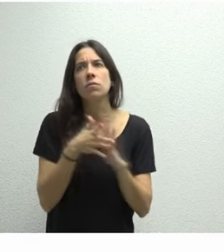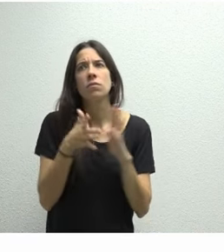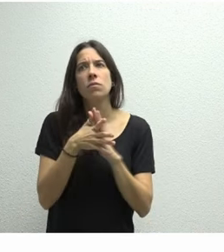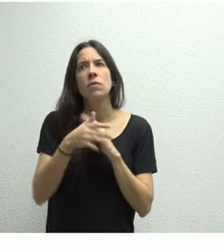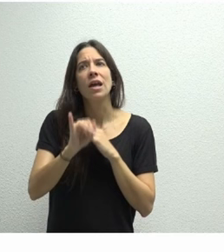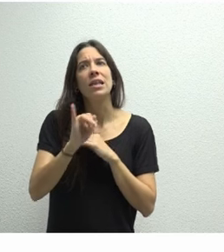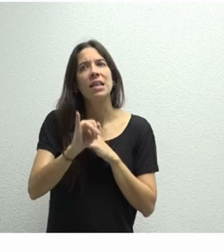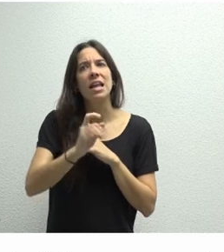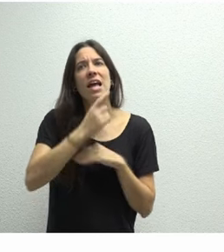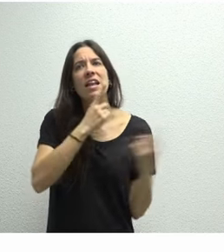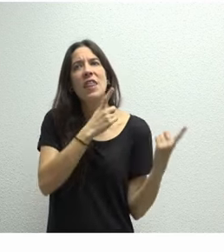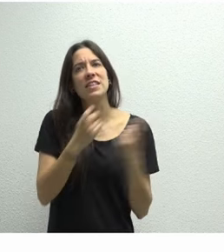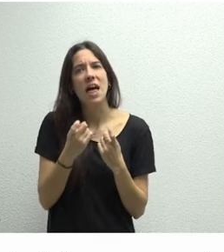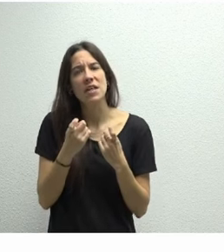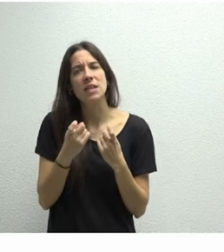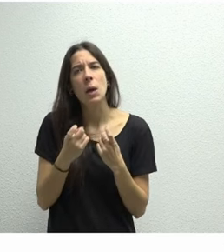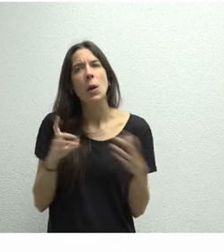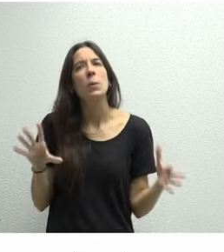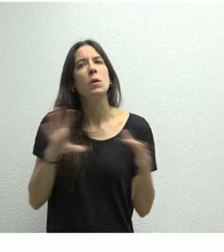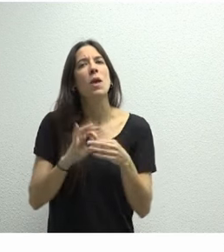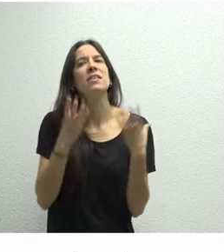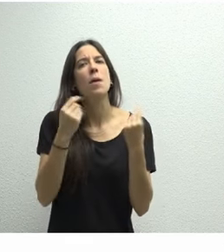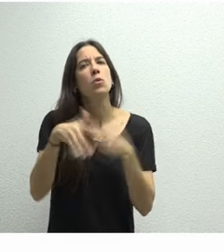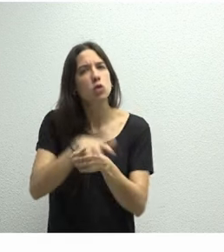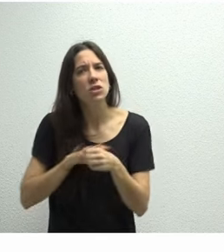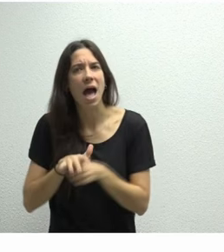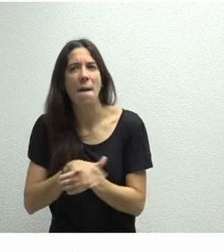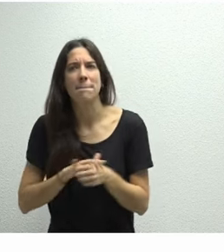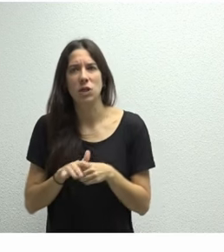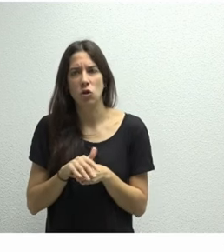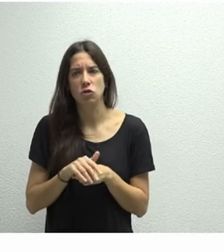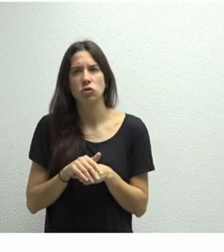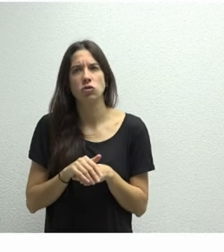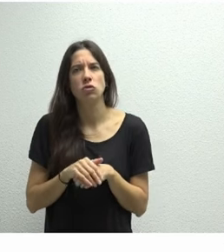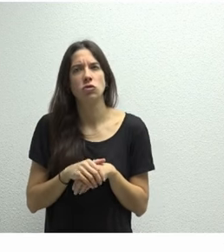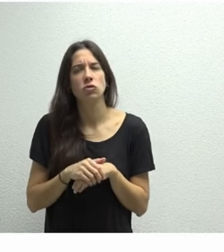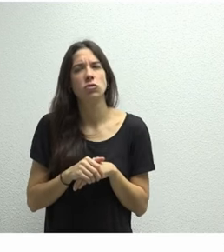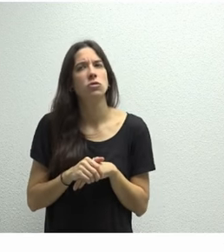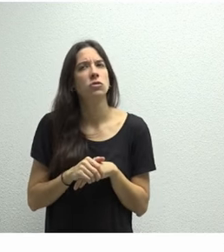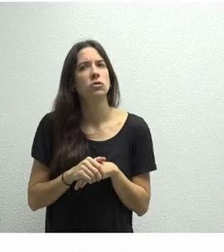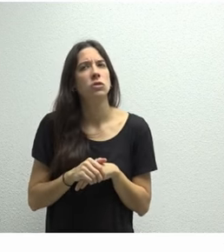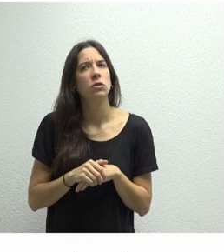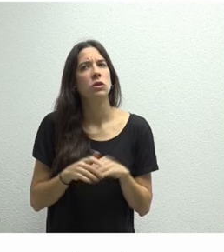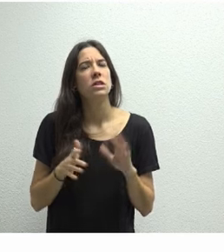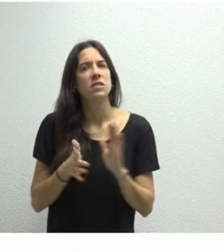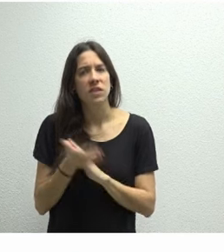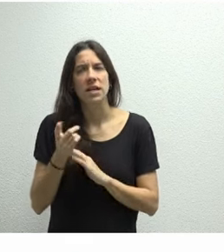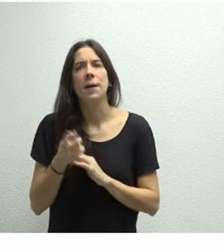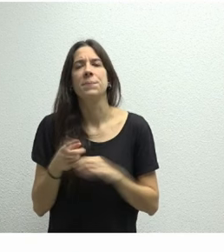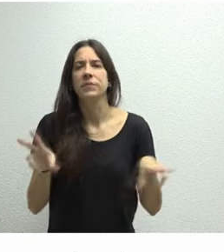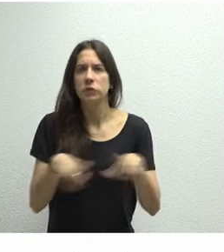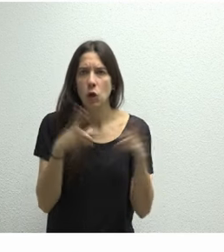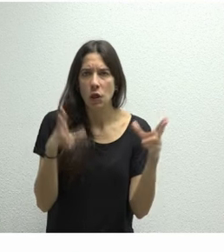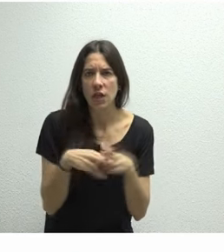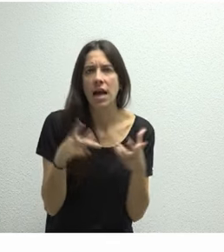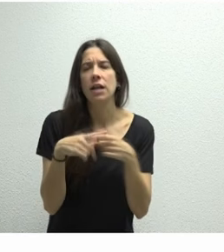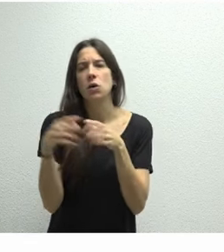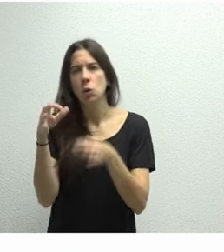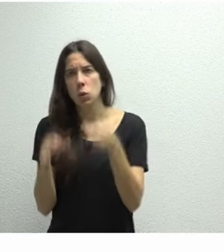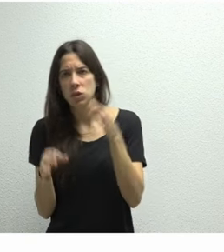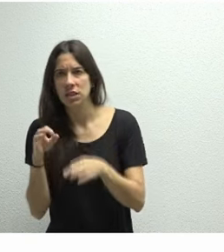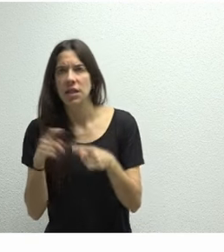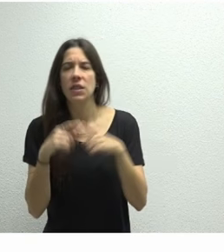muchos ámbitos no solo el de salud sino también el sanitario el de Justicia el de El el social el de Justicia vivienda